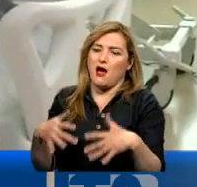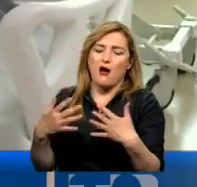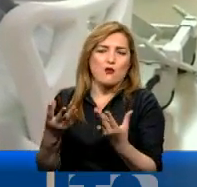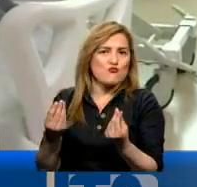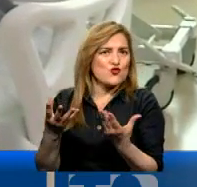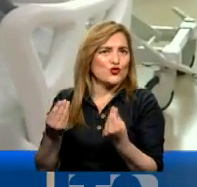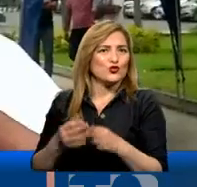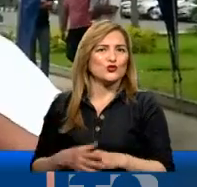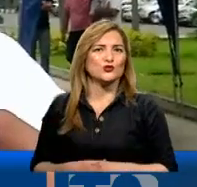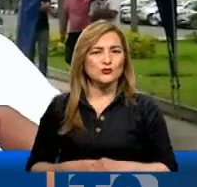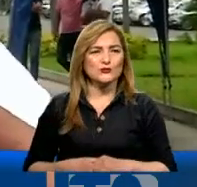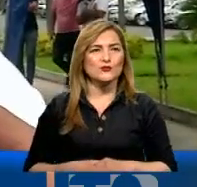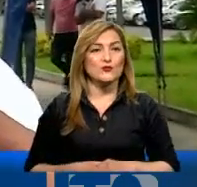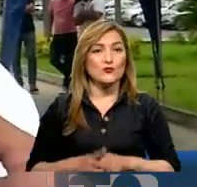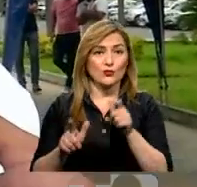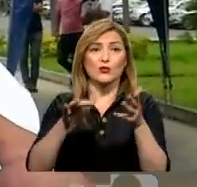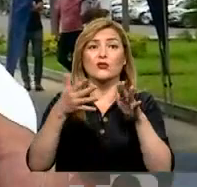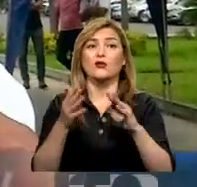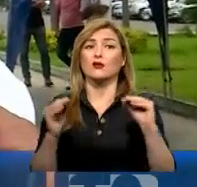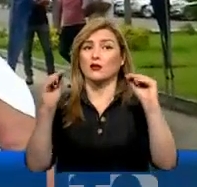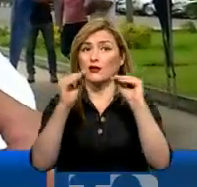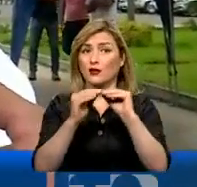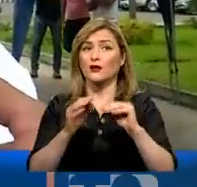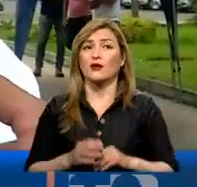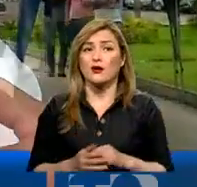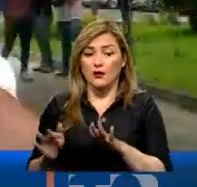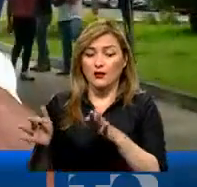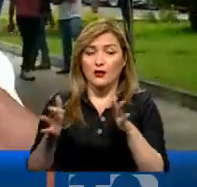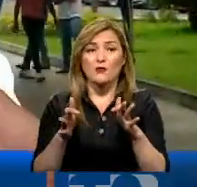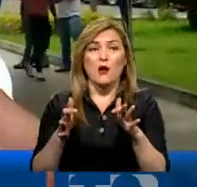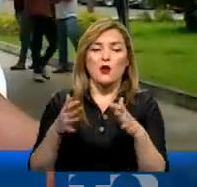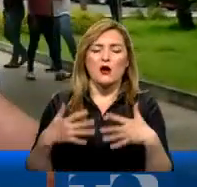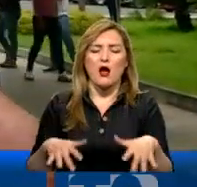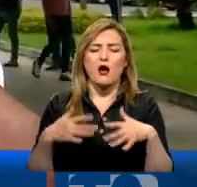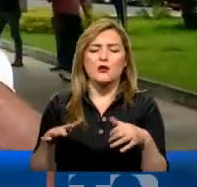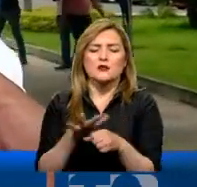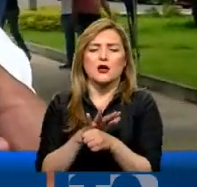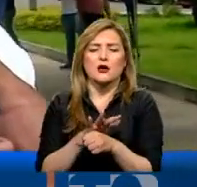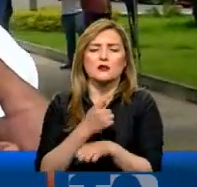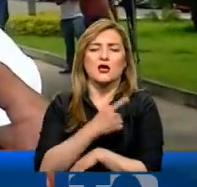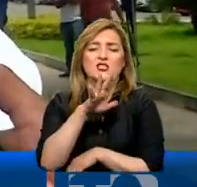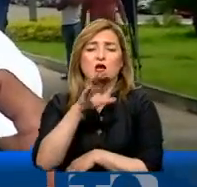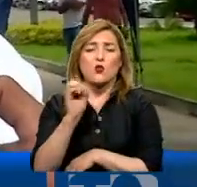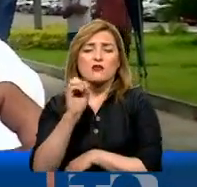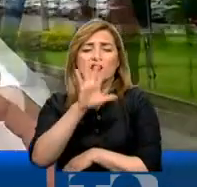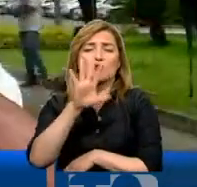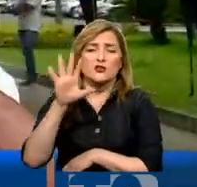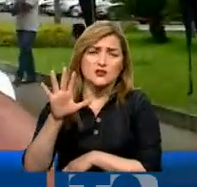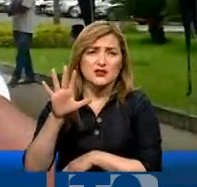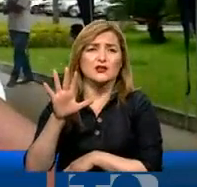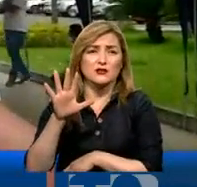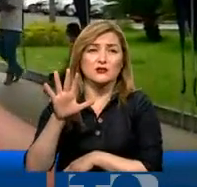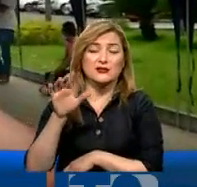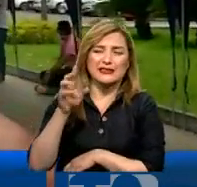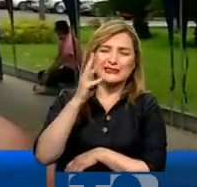cuidados intensivos. Pero el número de muertes sí se ha incrementado porque las terapias están llenas. Hay días que, por ejemplo, hay 50, 55, y de